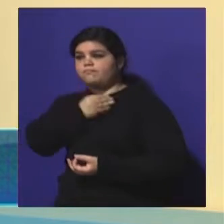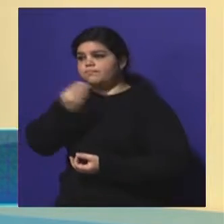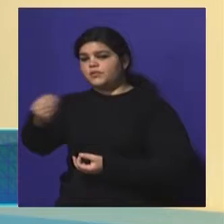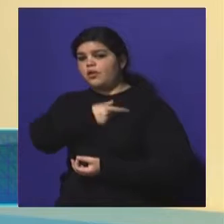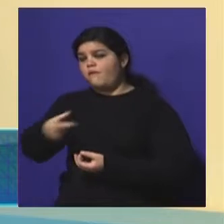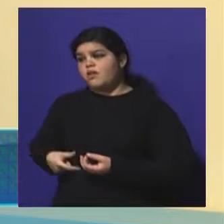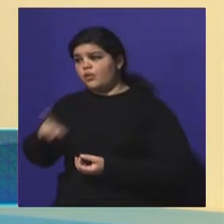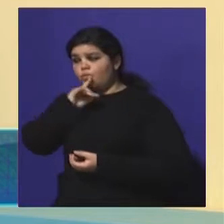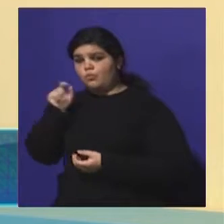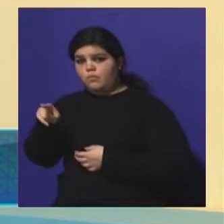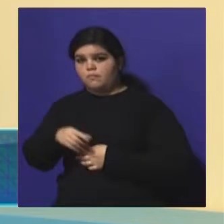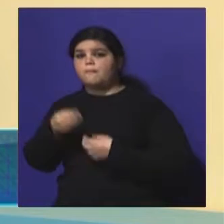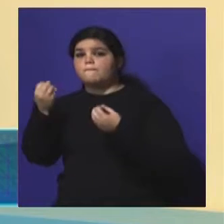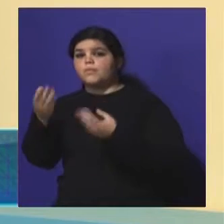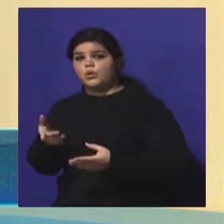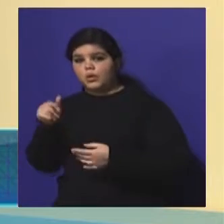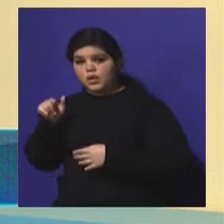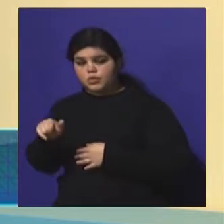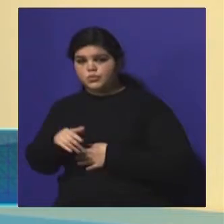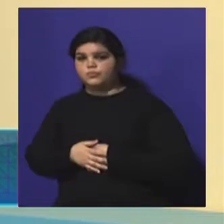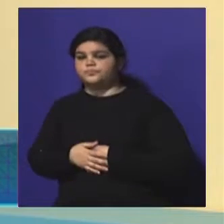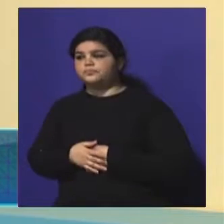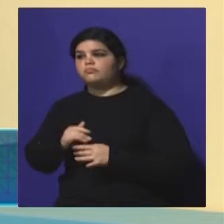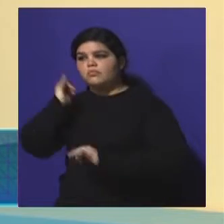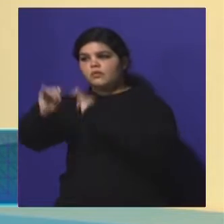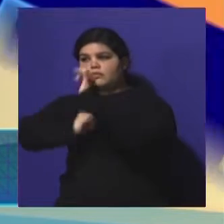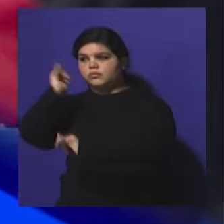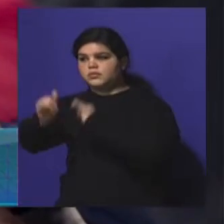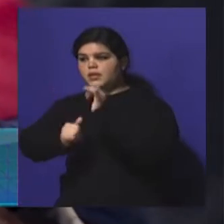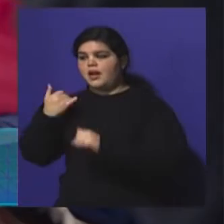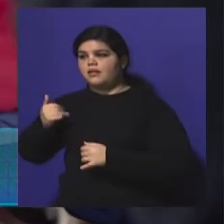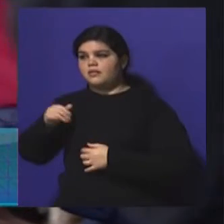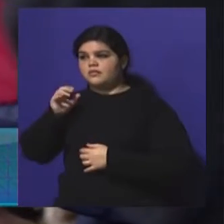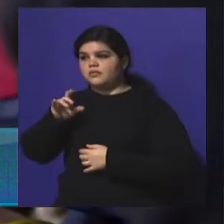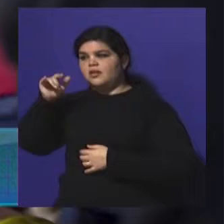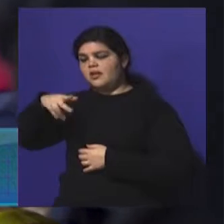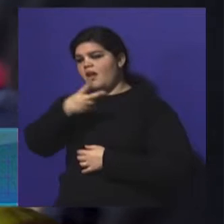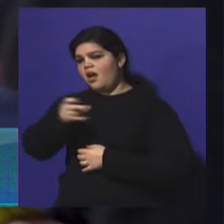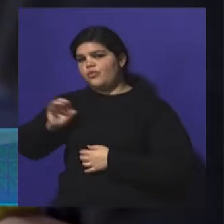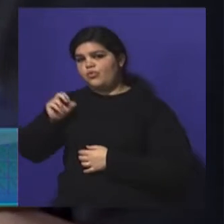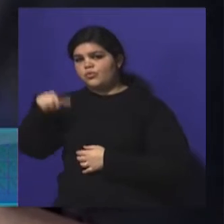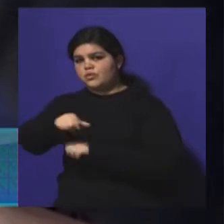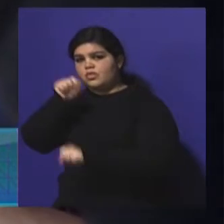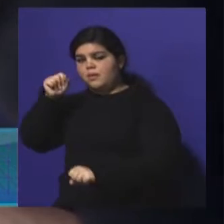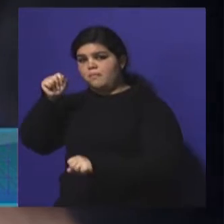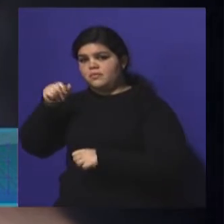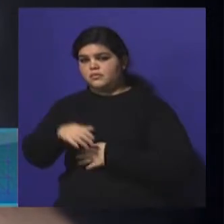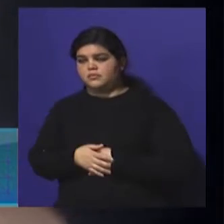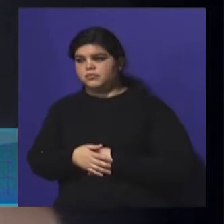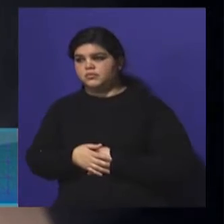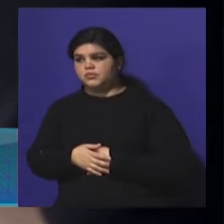hablando previamente a ese momento importante que ha vivido la Argentina en el Bicentenario de la patria, de